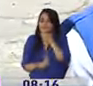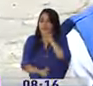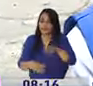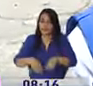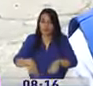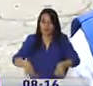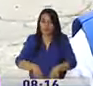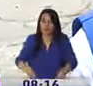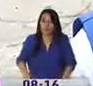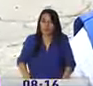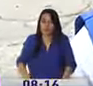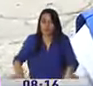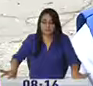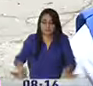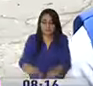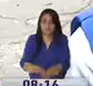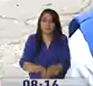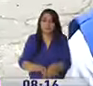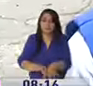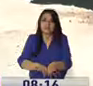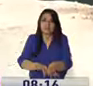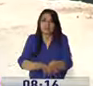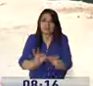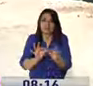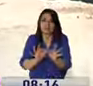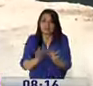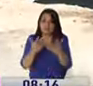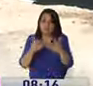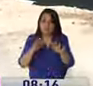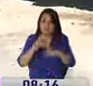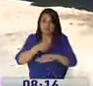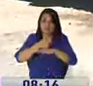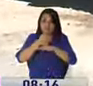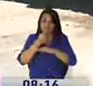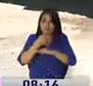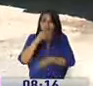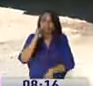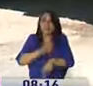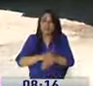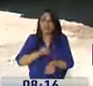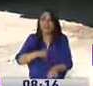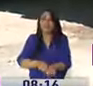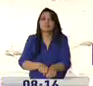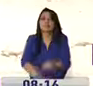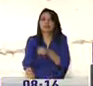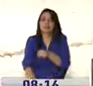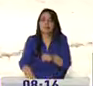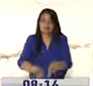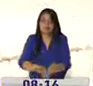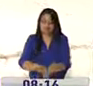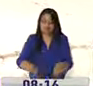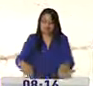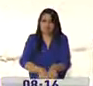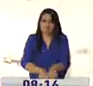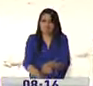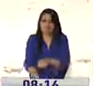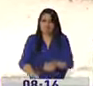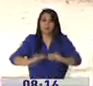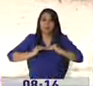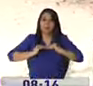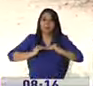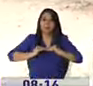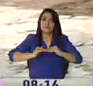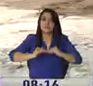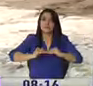y el pozo de revisión. Según la autoridad, todo se debió a un daño en la conexión, lo que causó incluso que el pavimento del